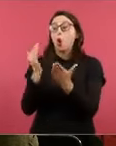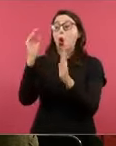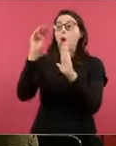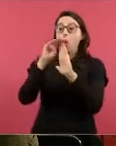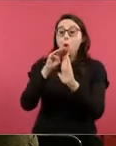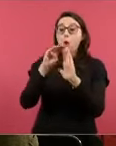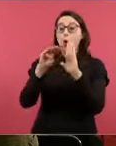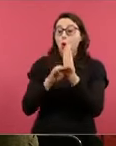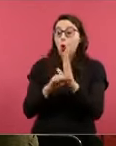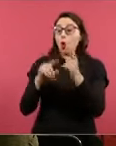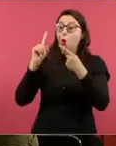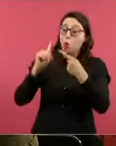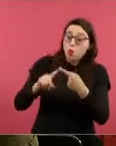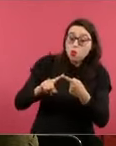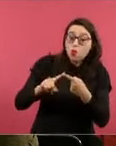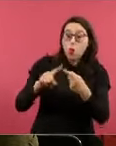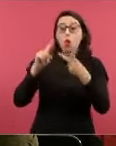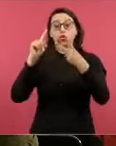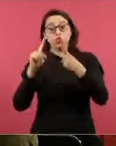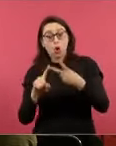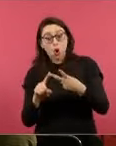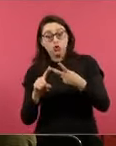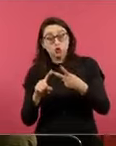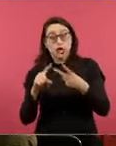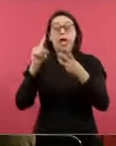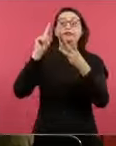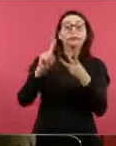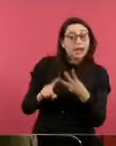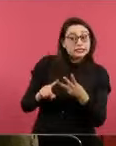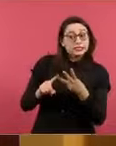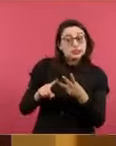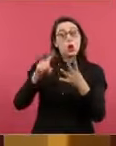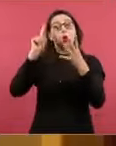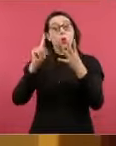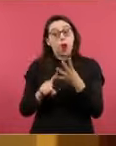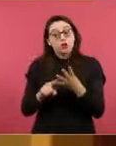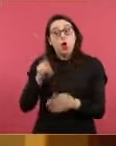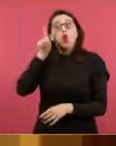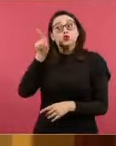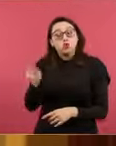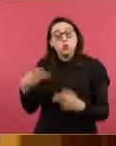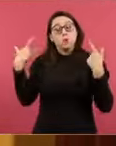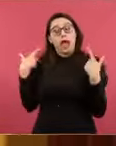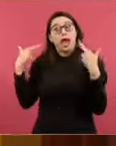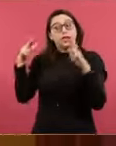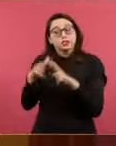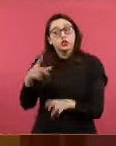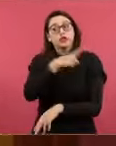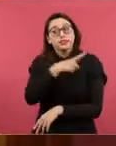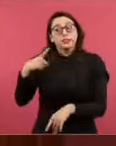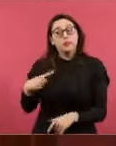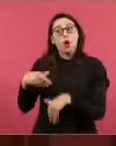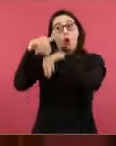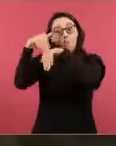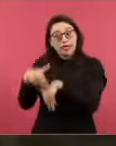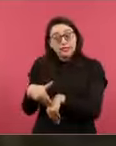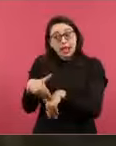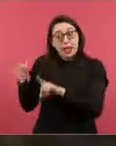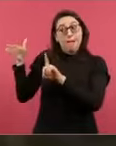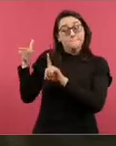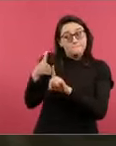pasito, ahora el otro pasito, y no te vayas para otro ladito porque voy a venir y te voy a hacer el examen y te voy a preguntar cuál fue el